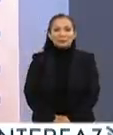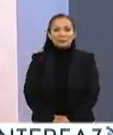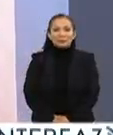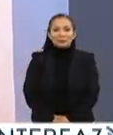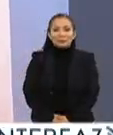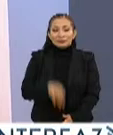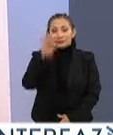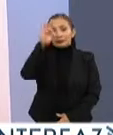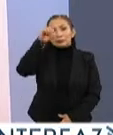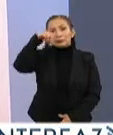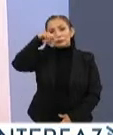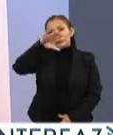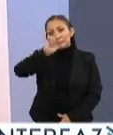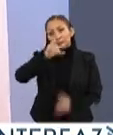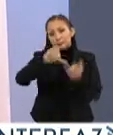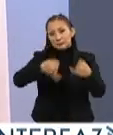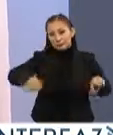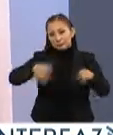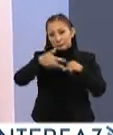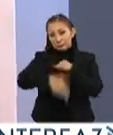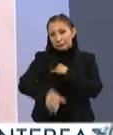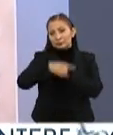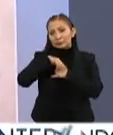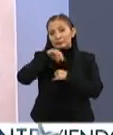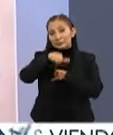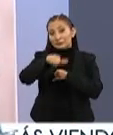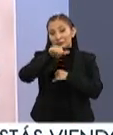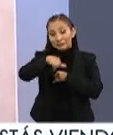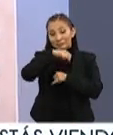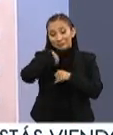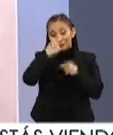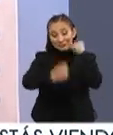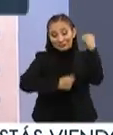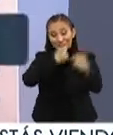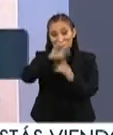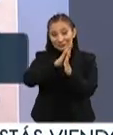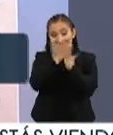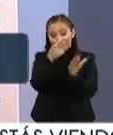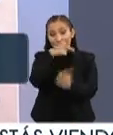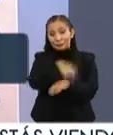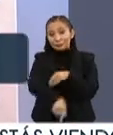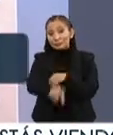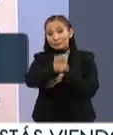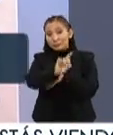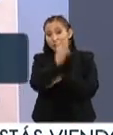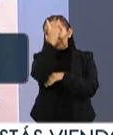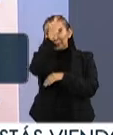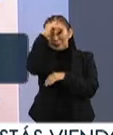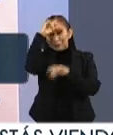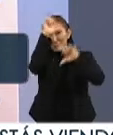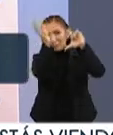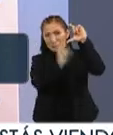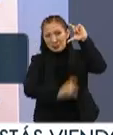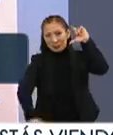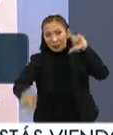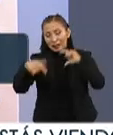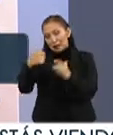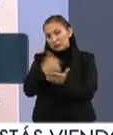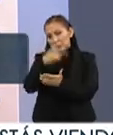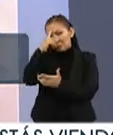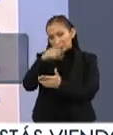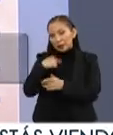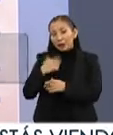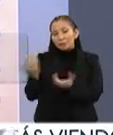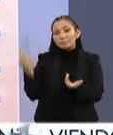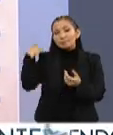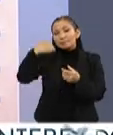Y el Fondo de Cultura Económica inauguró su 16ª librería en la Ciudad de México, la número 32 a nivel nacional, y llevará el nombre